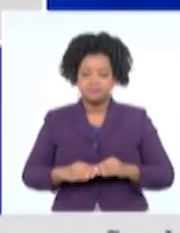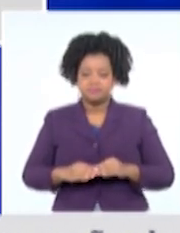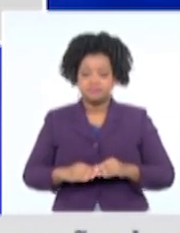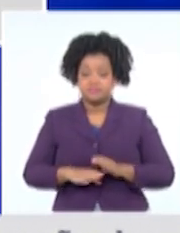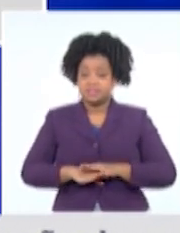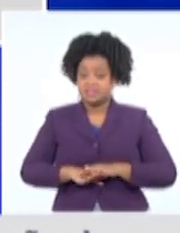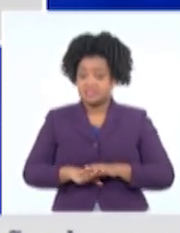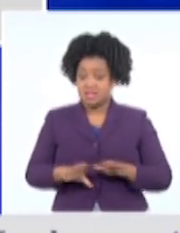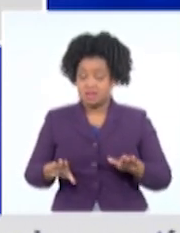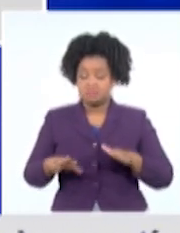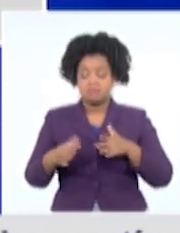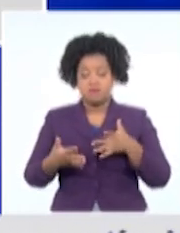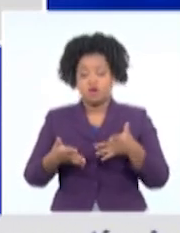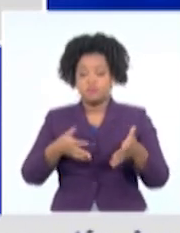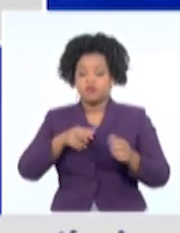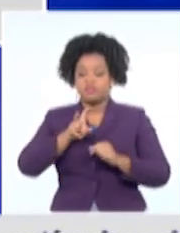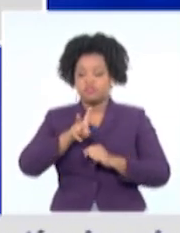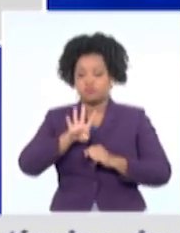con